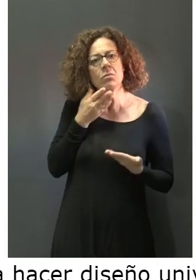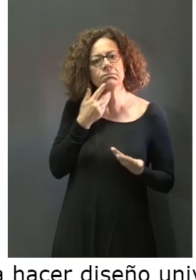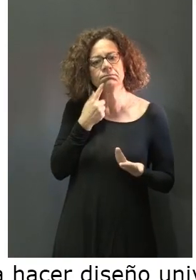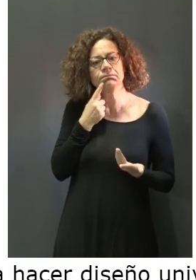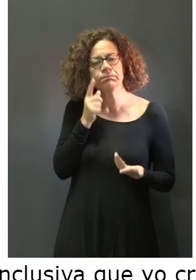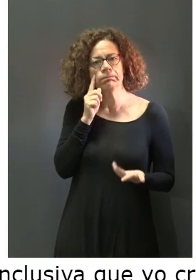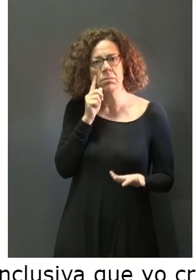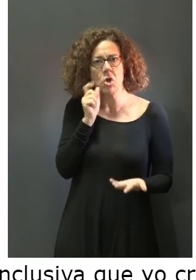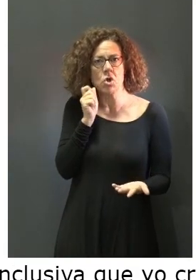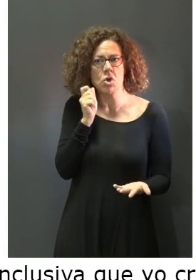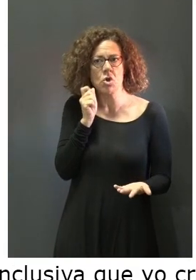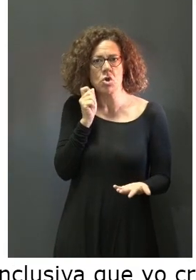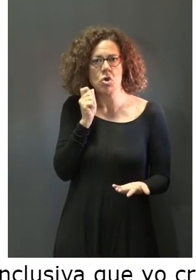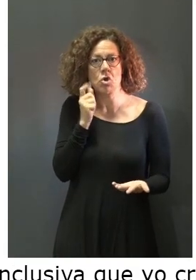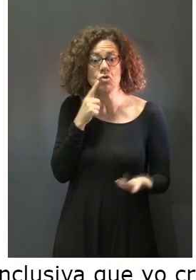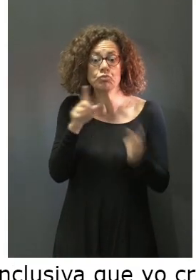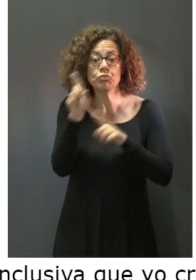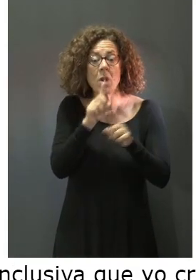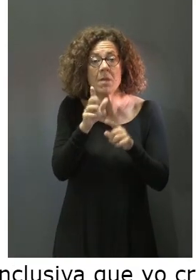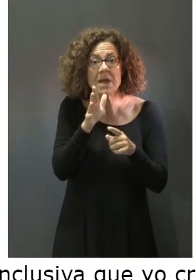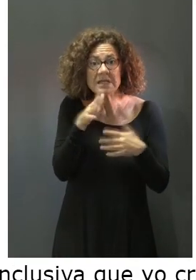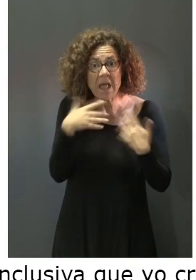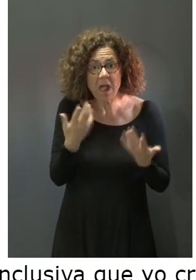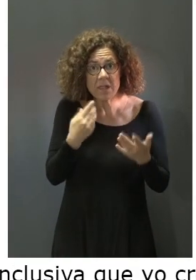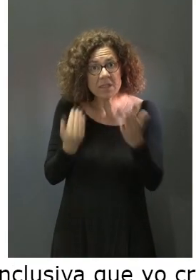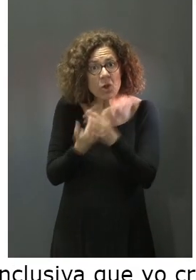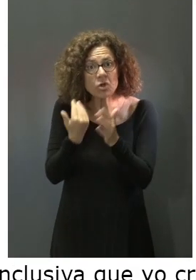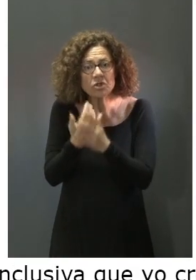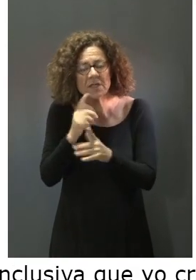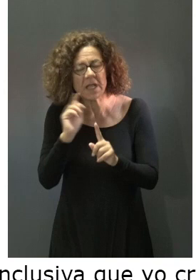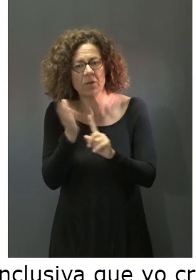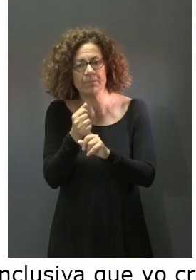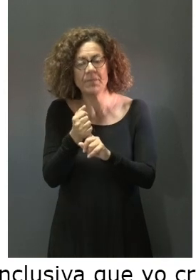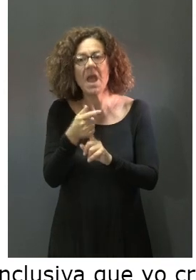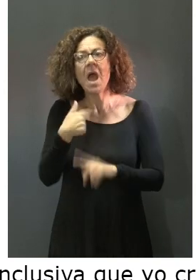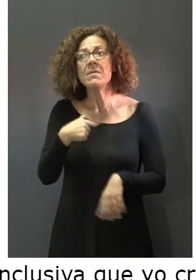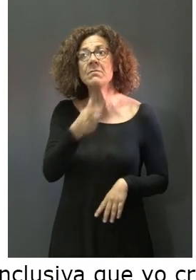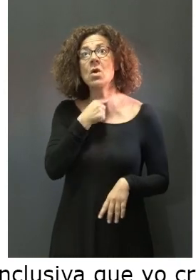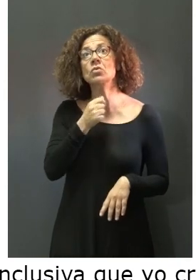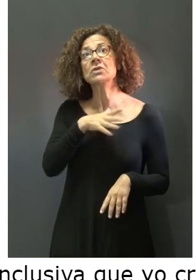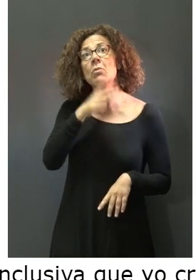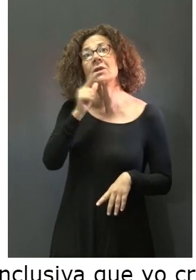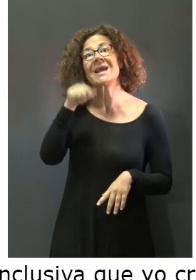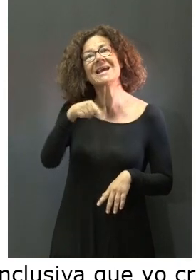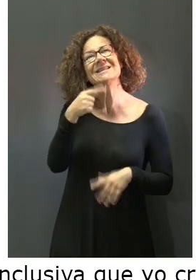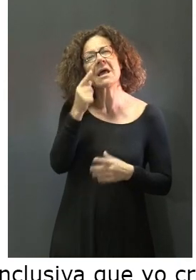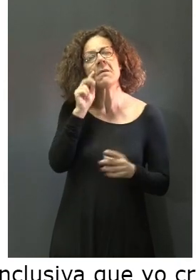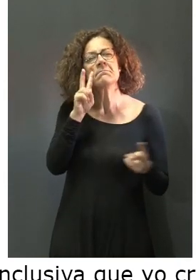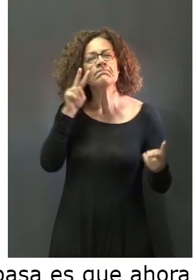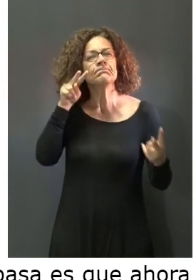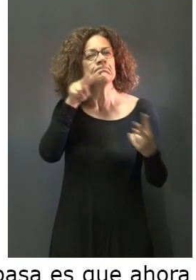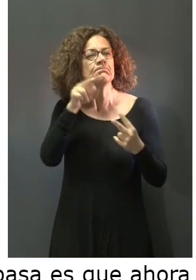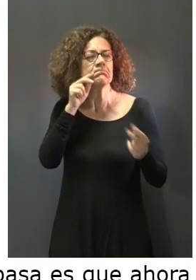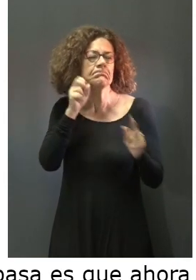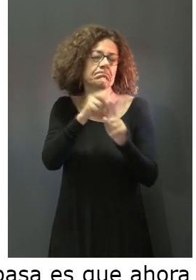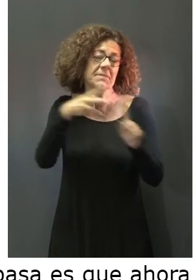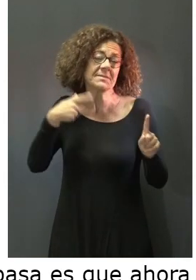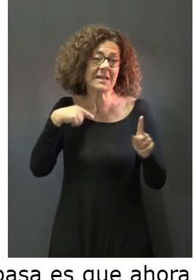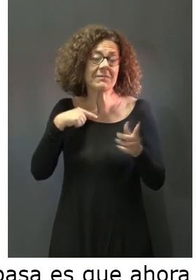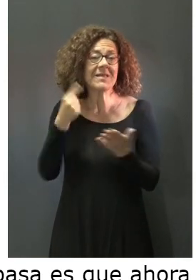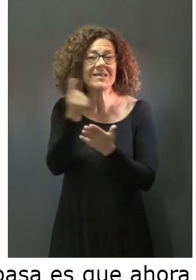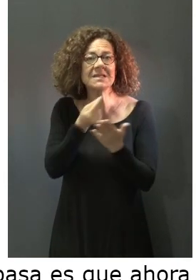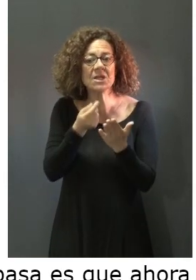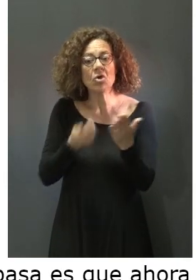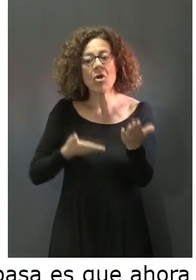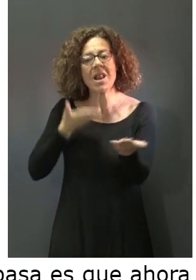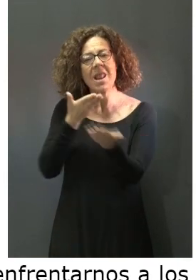los problemas habituales aquí, ¿no? Me gusta porque esta perspectiva de diseño intenta dar respuesta a las necesidades de